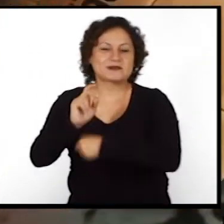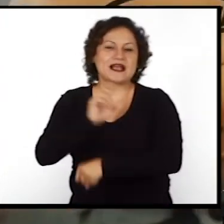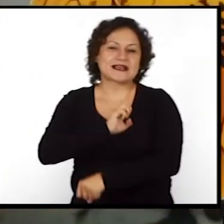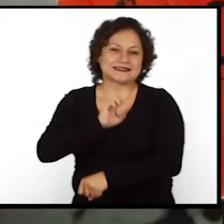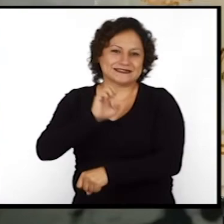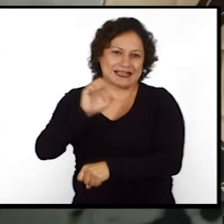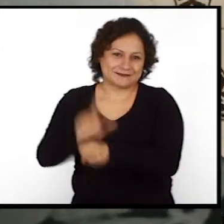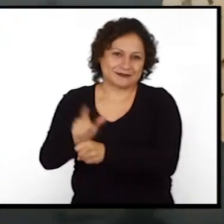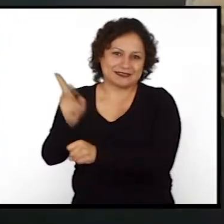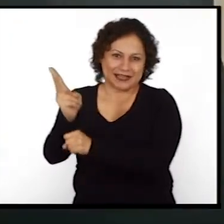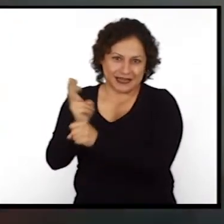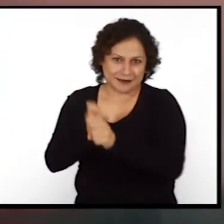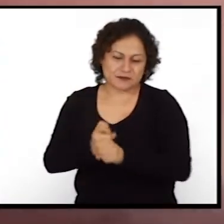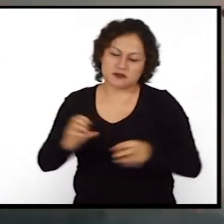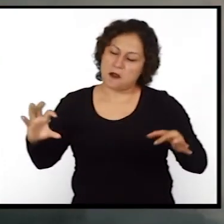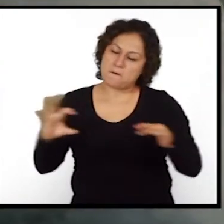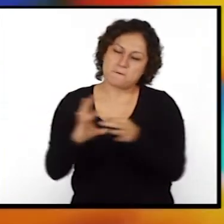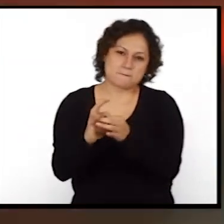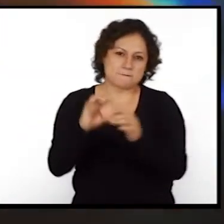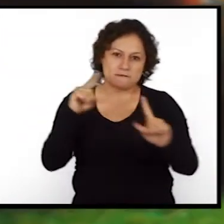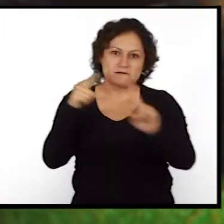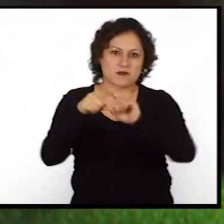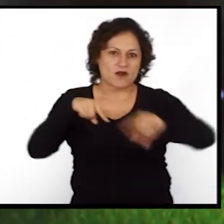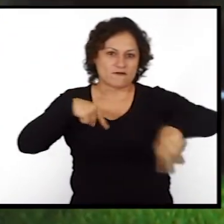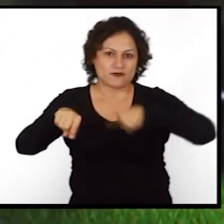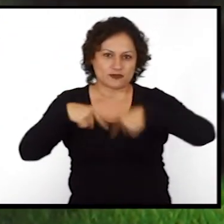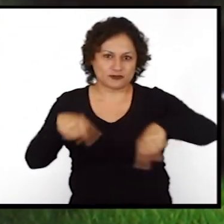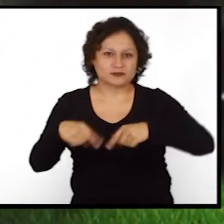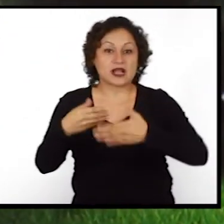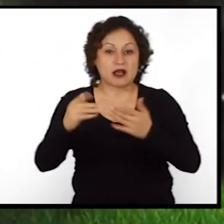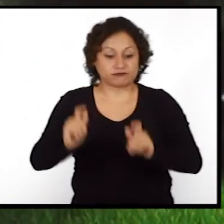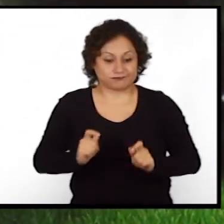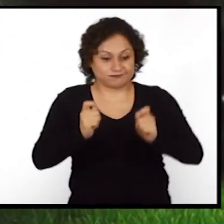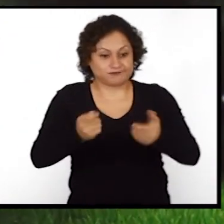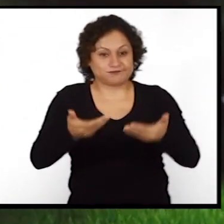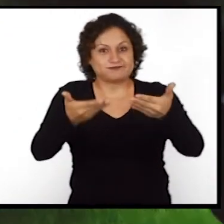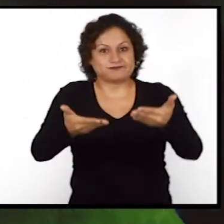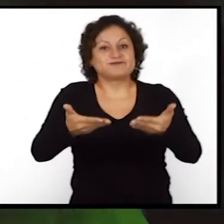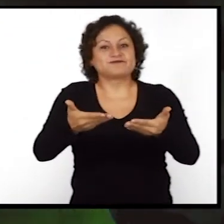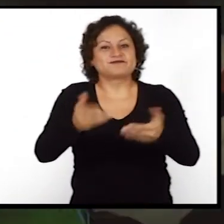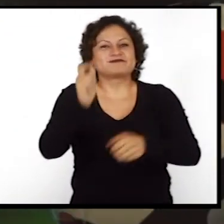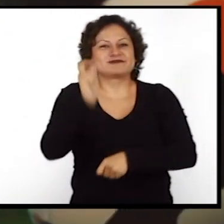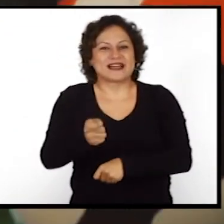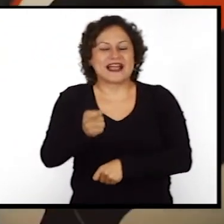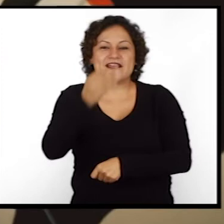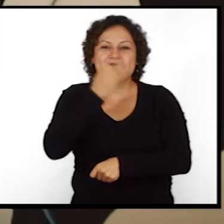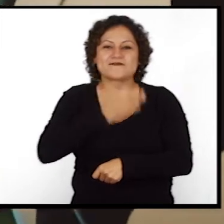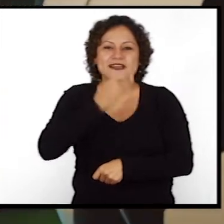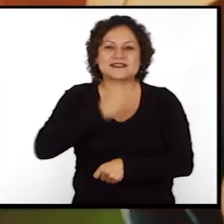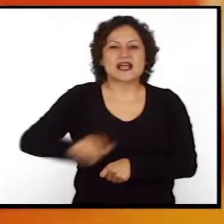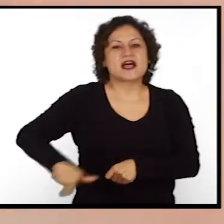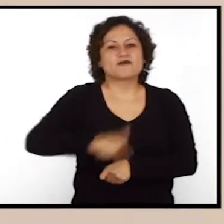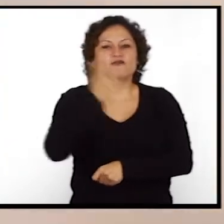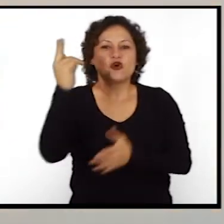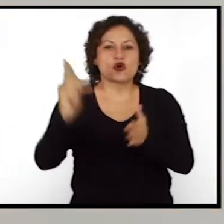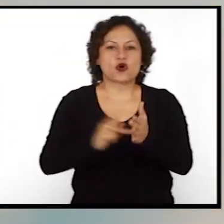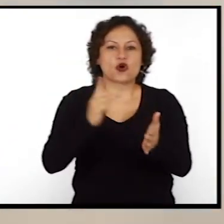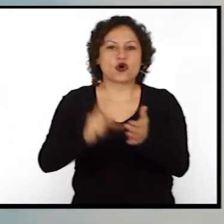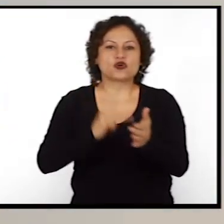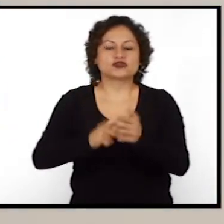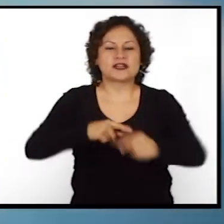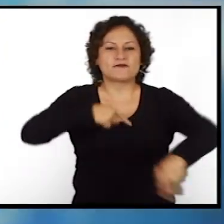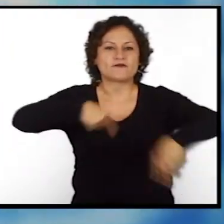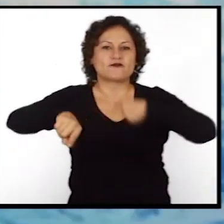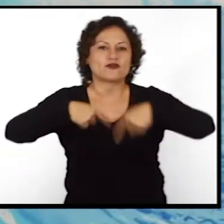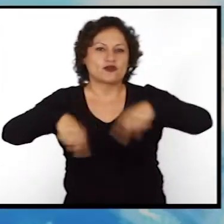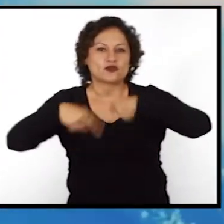nuestro invitado especial, quien tiene el honor de convertirse en sede principal, en este caso, de la 12ª edición del evento